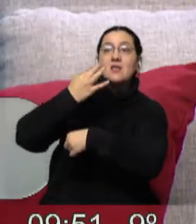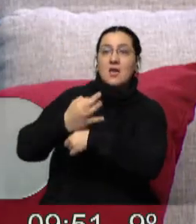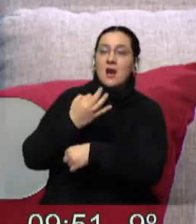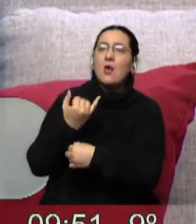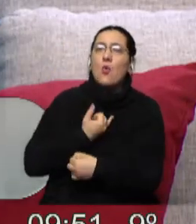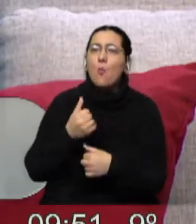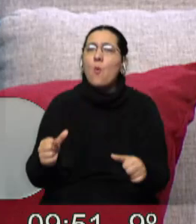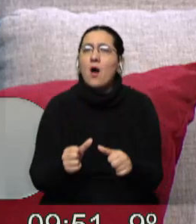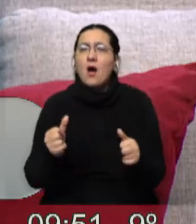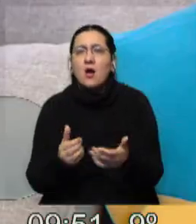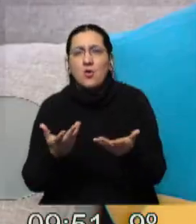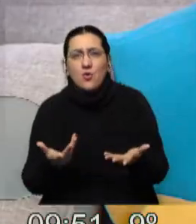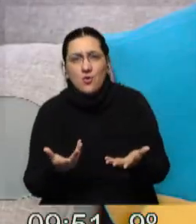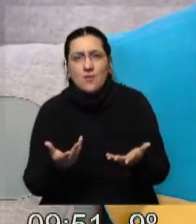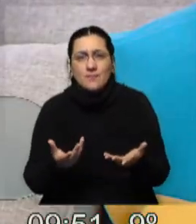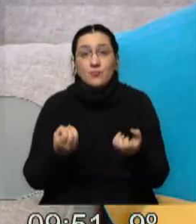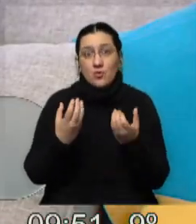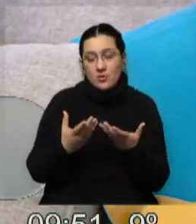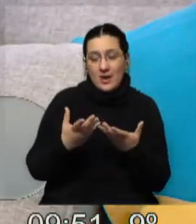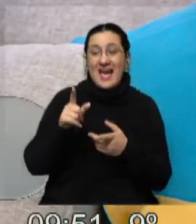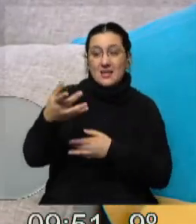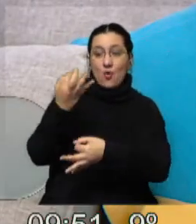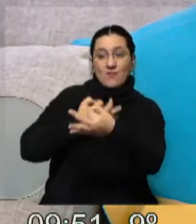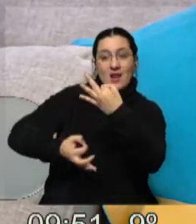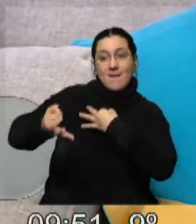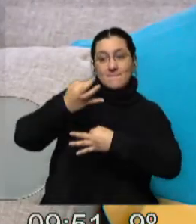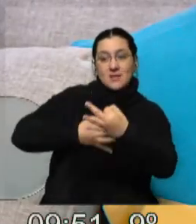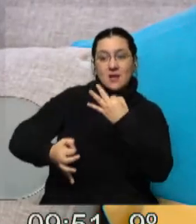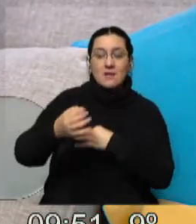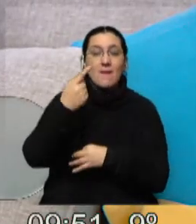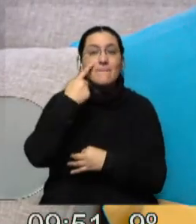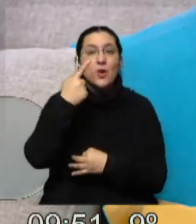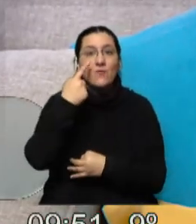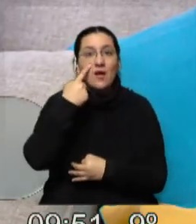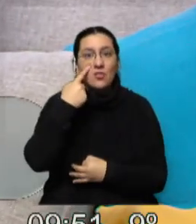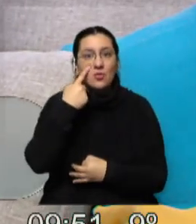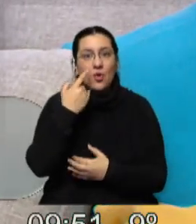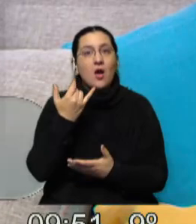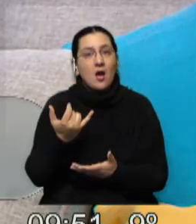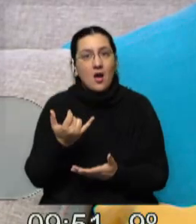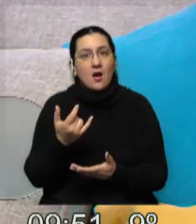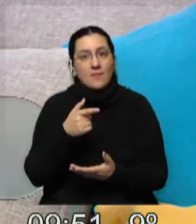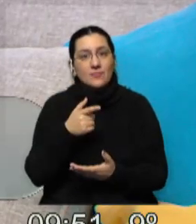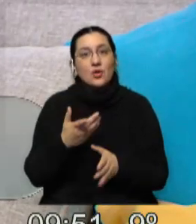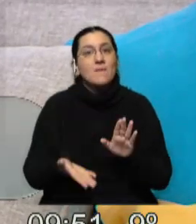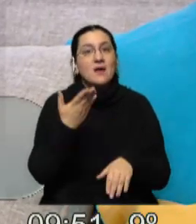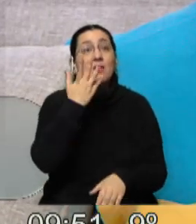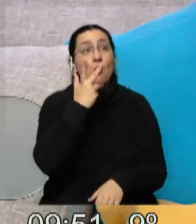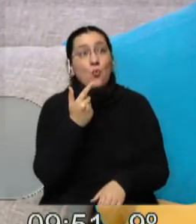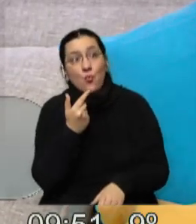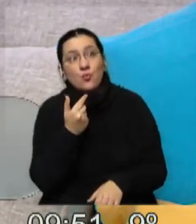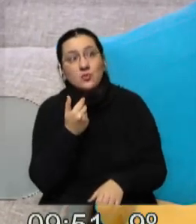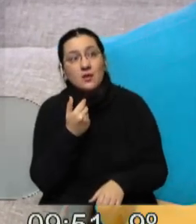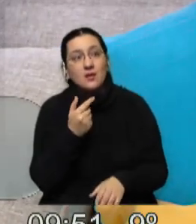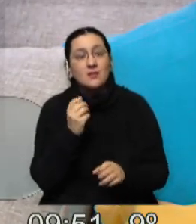meter dentro de este mundo, en donde nos van explicando y van probando ¿Por dónde venís? ¿Qué es lo que más te gusta?